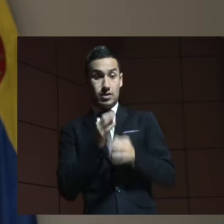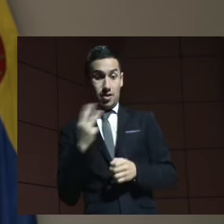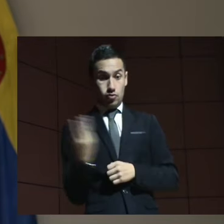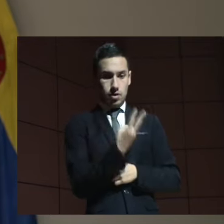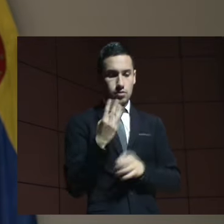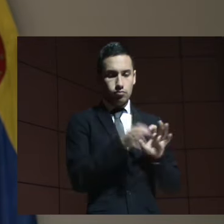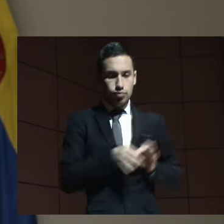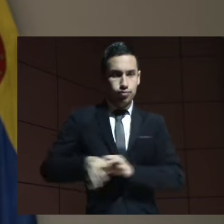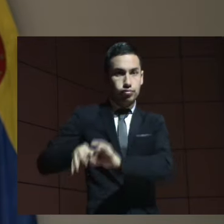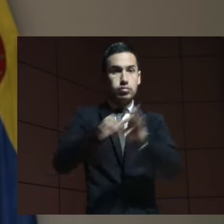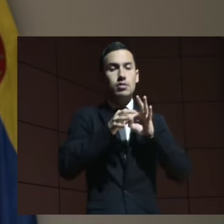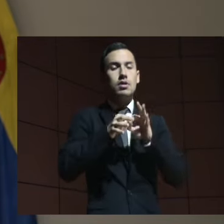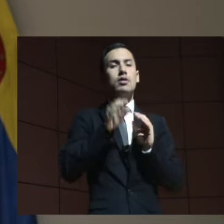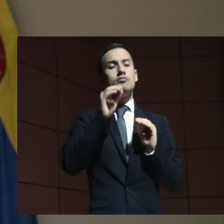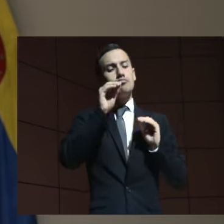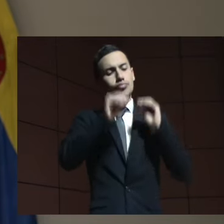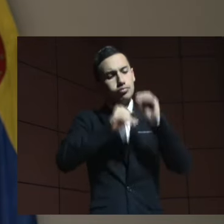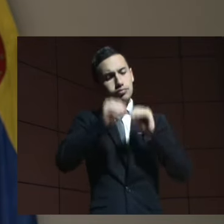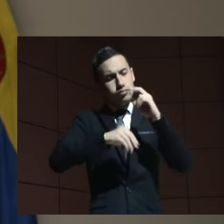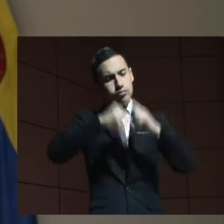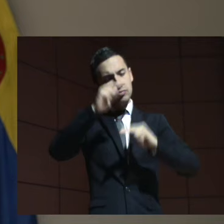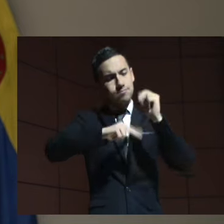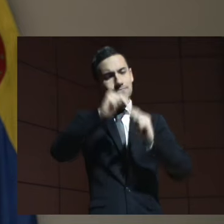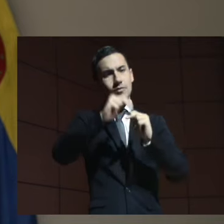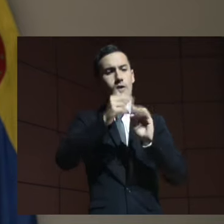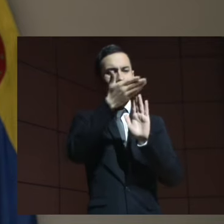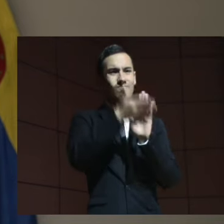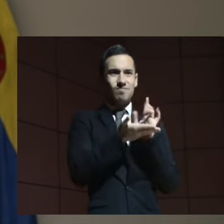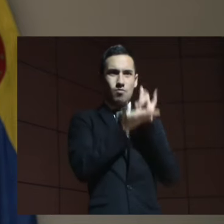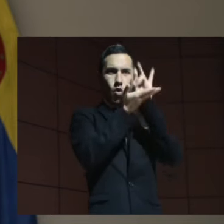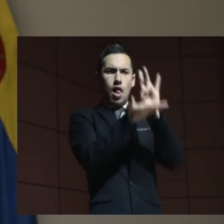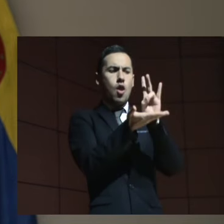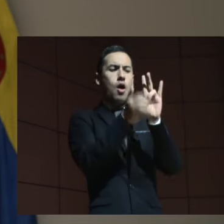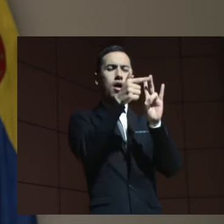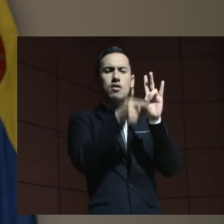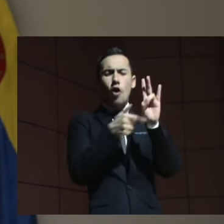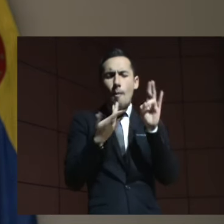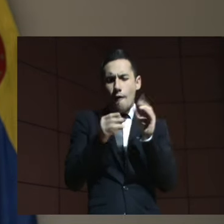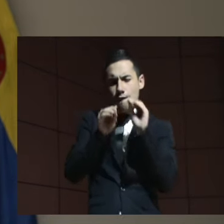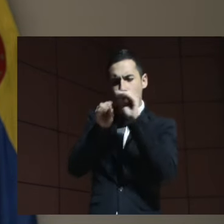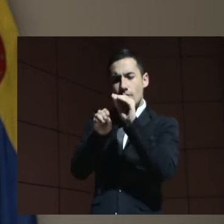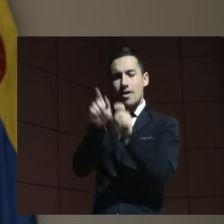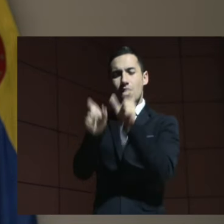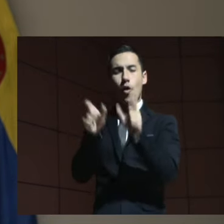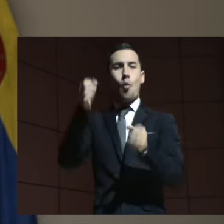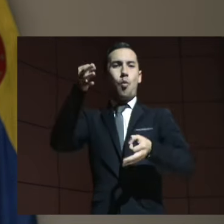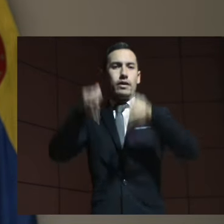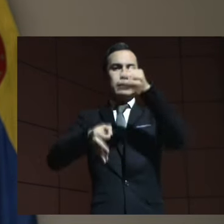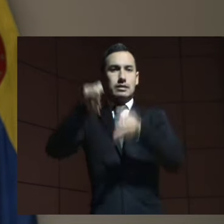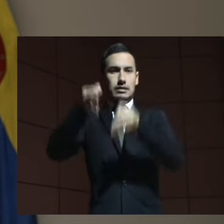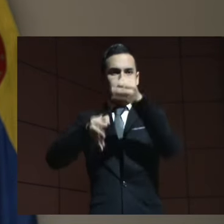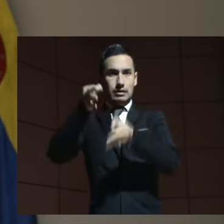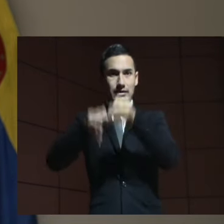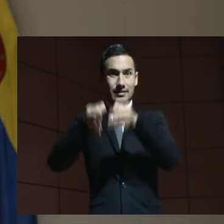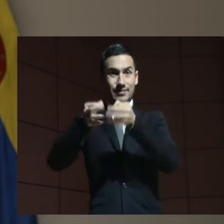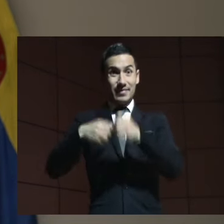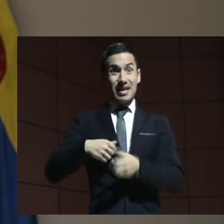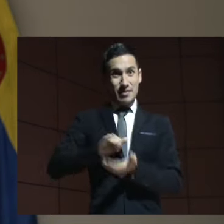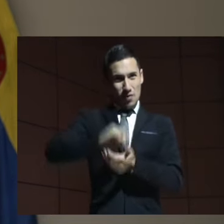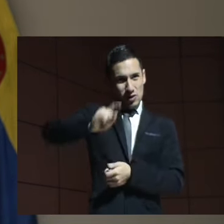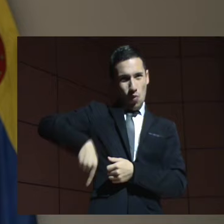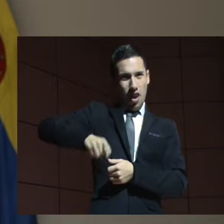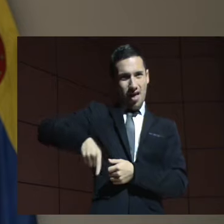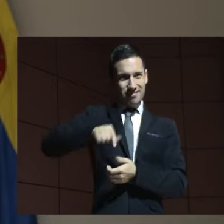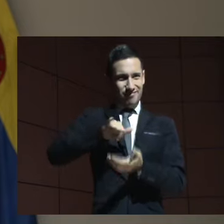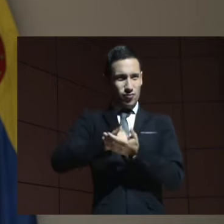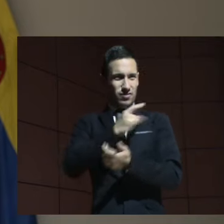y el Ministerio de Justicia, estamos trabajando en la construcción de un modelo de formación para jueces. Y la Escuela